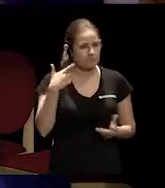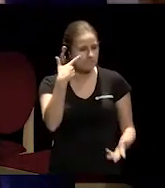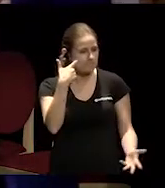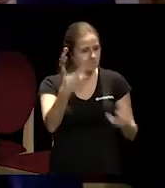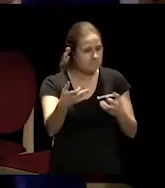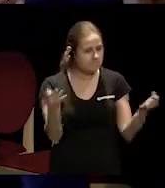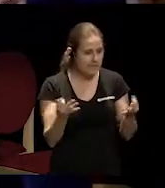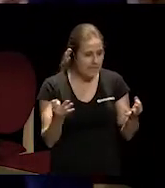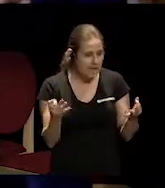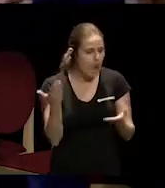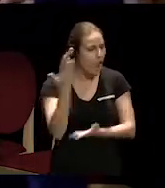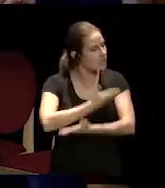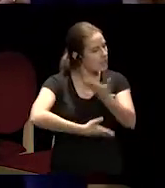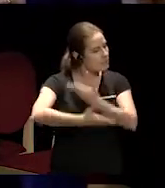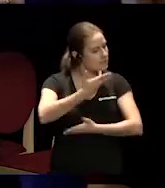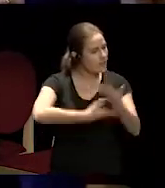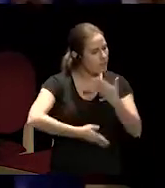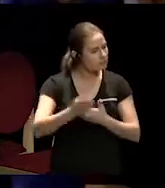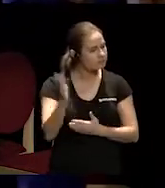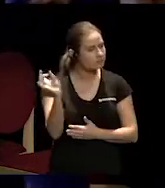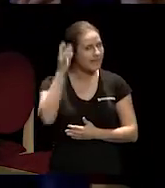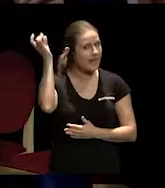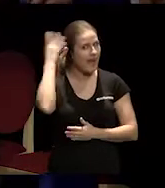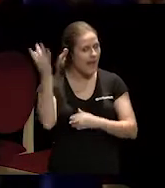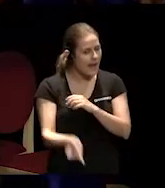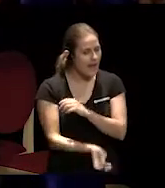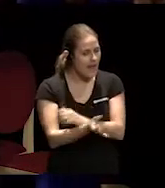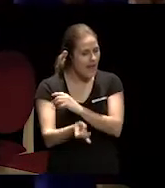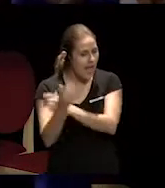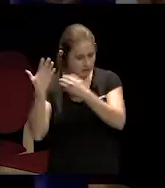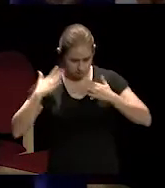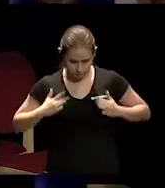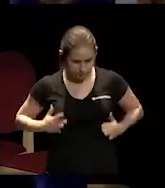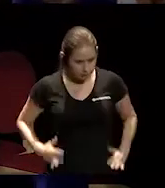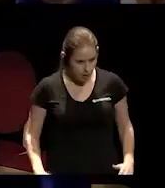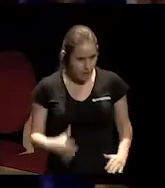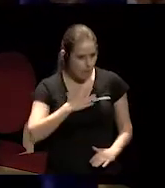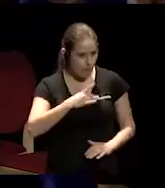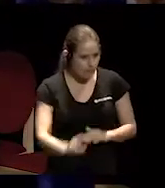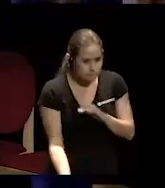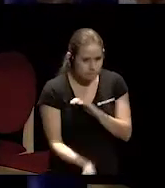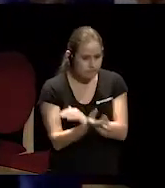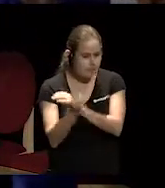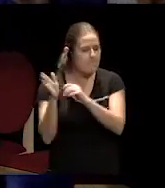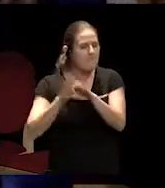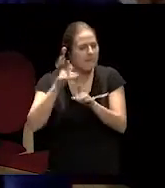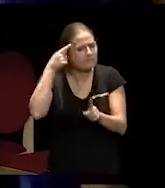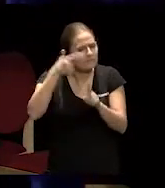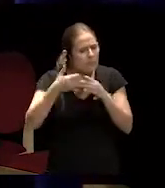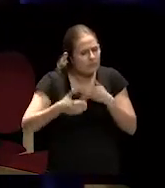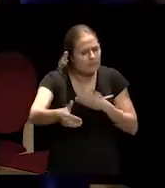podían ofrecer y crear disfraces de gran calidad para participar en estos